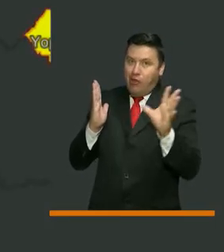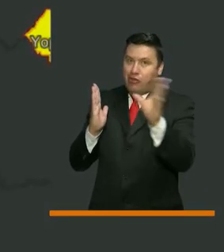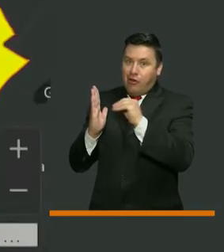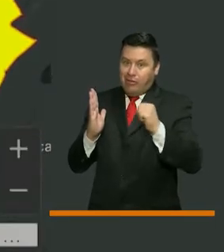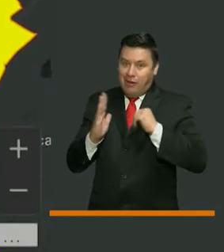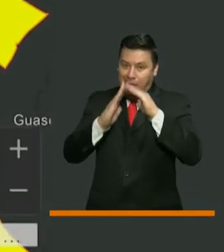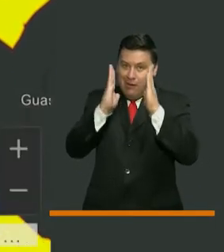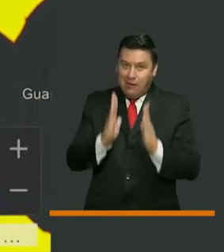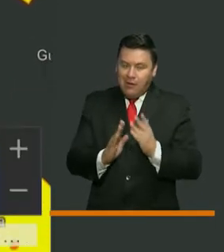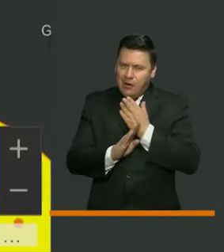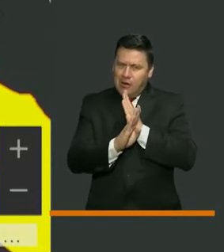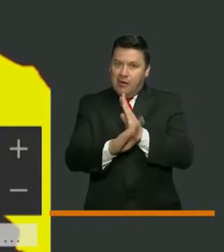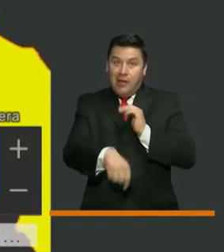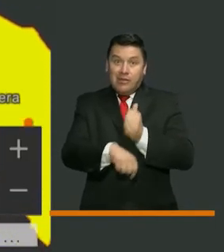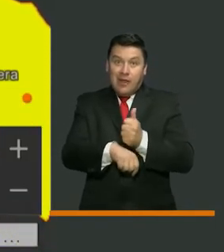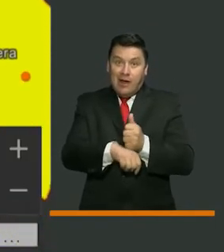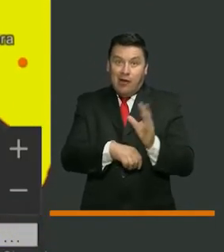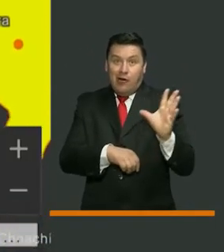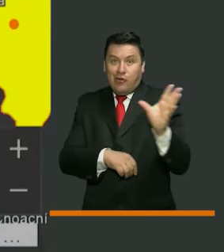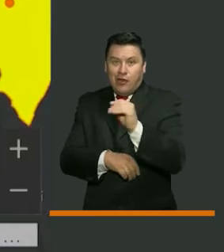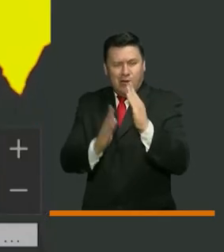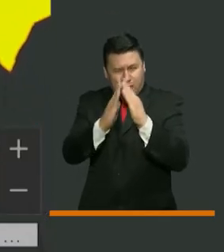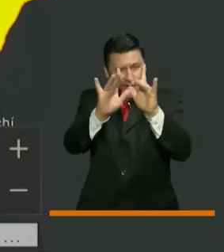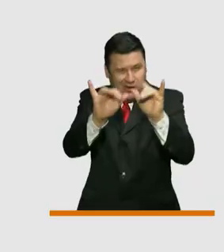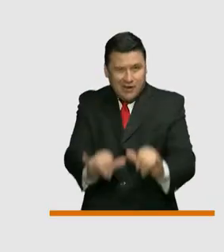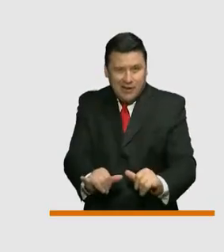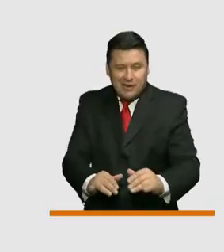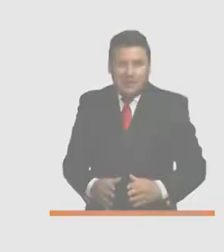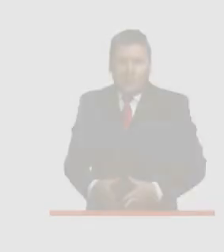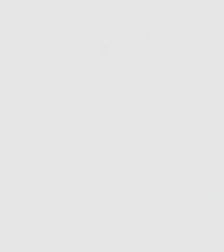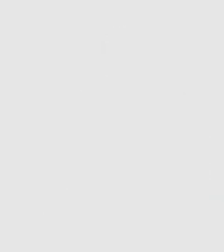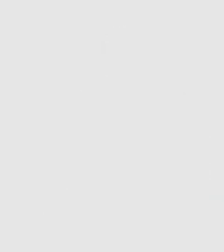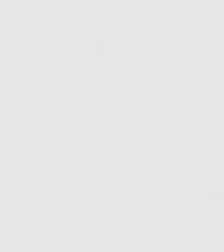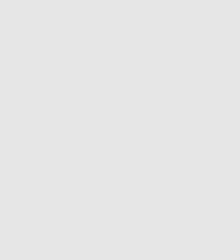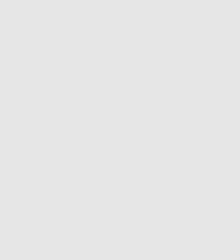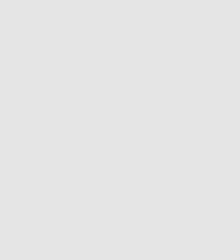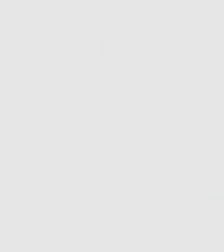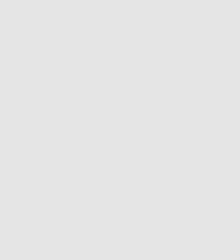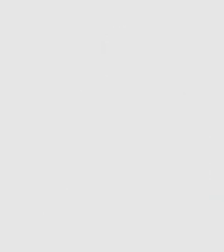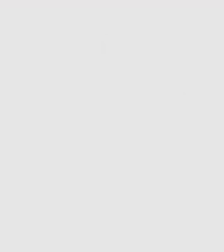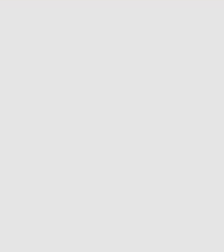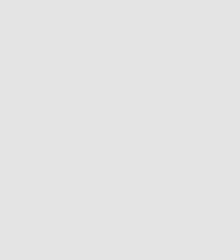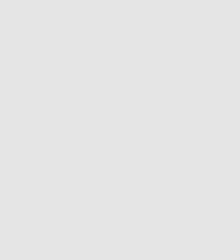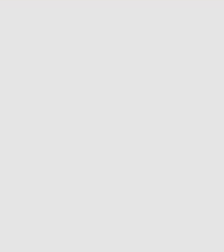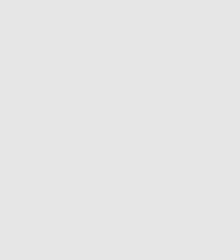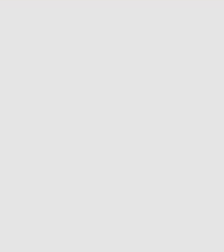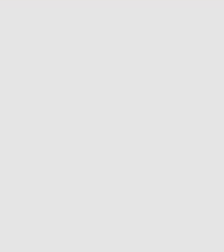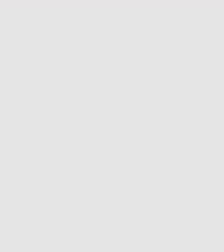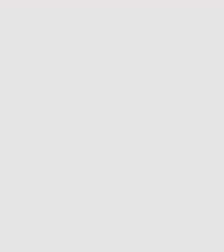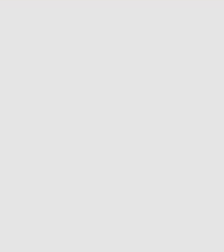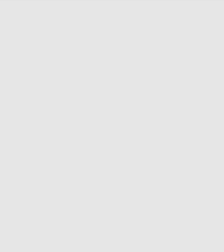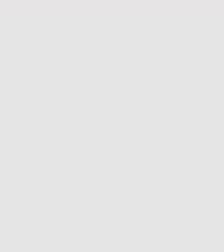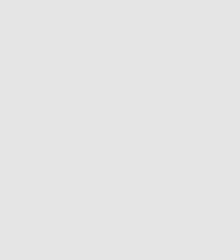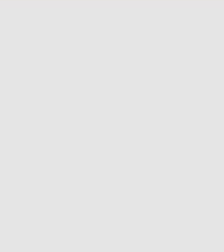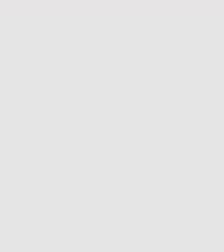tener, porque prevenir es tarea de todos. Quédate en casa. Gobierno de Colombia.